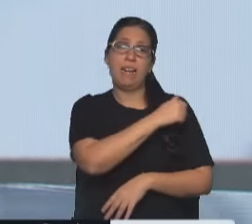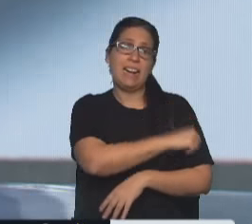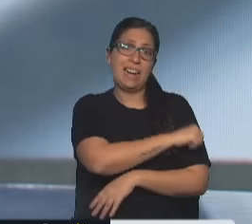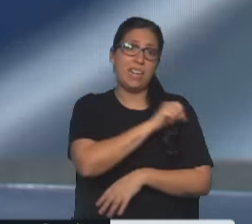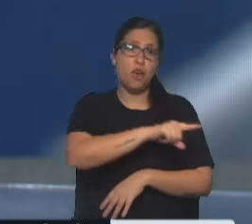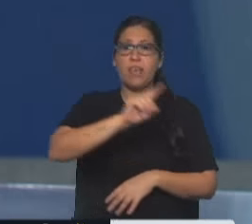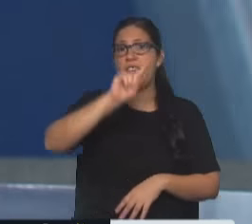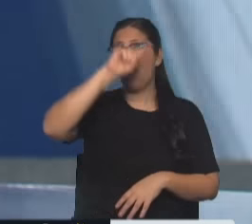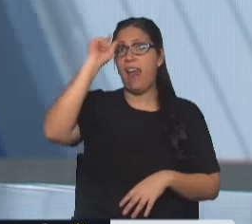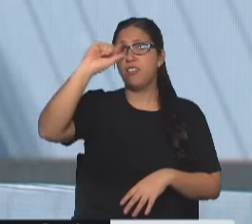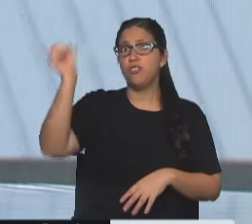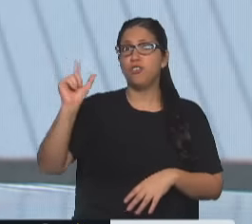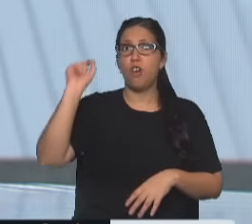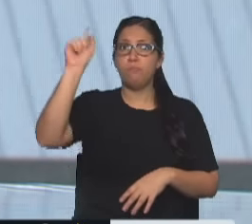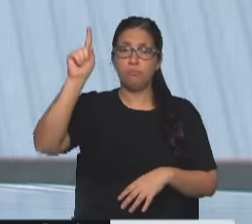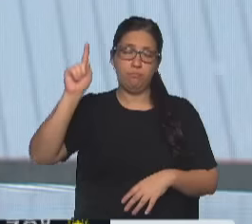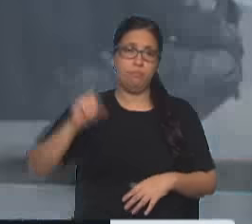federal. Nuestro primer informe especial.